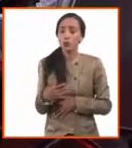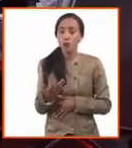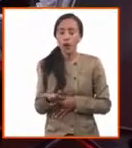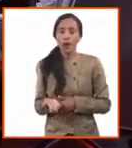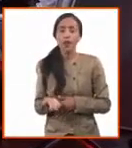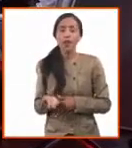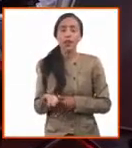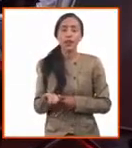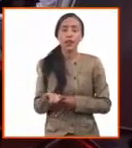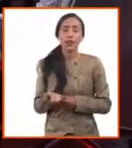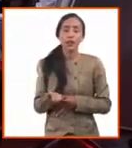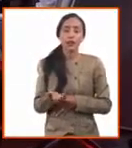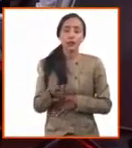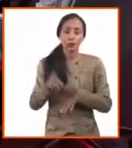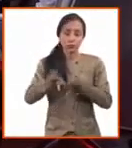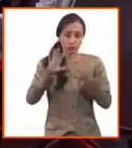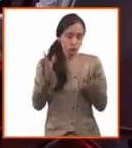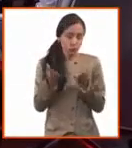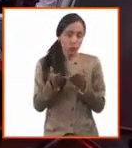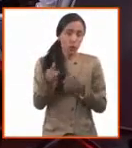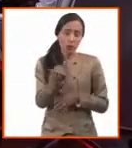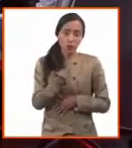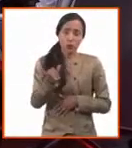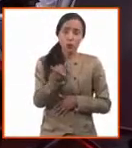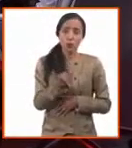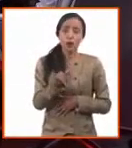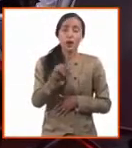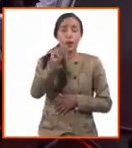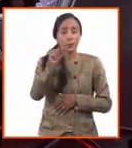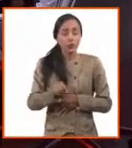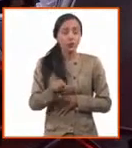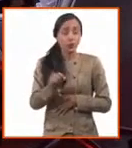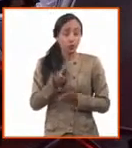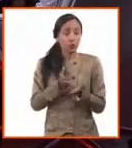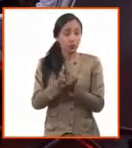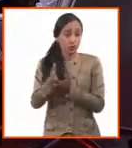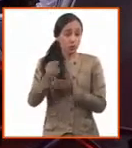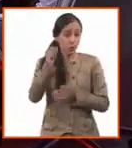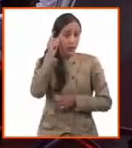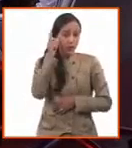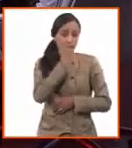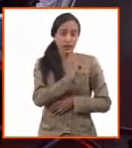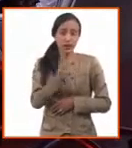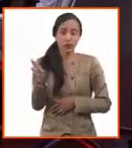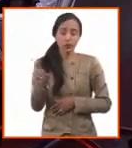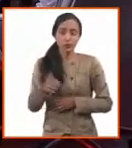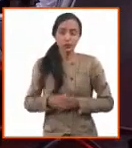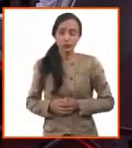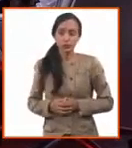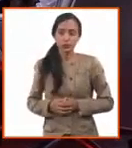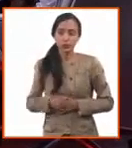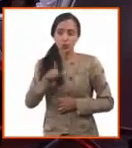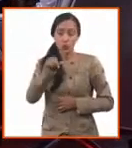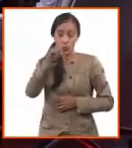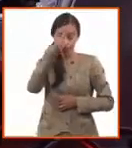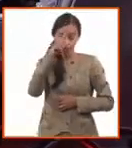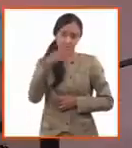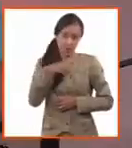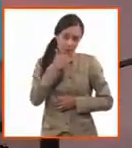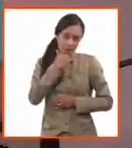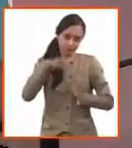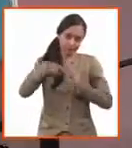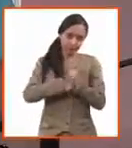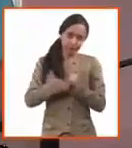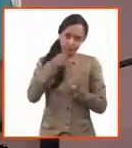podremos ir tecnología quedaron después de la revolución eso louis no tiene sistematizado mucho más sistematizado pero bueno la